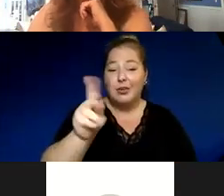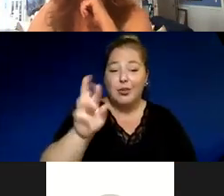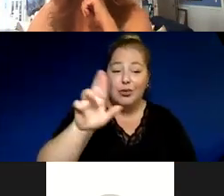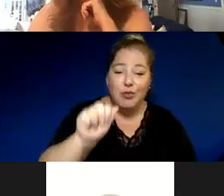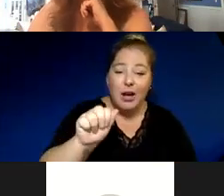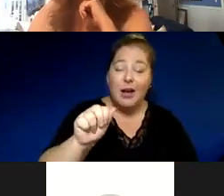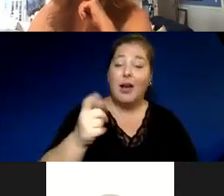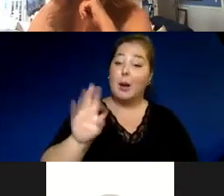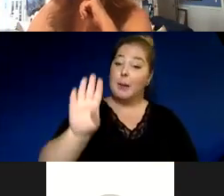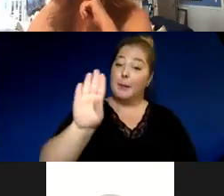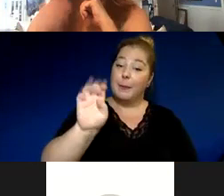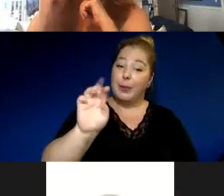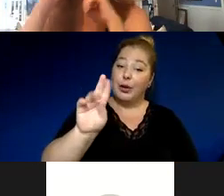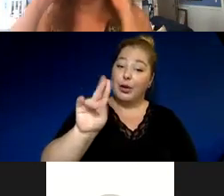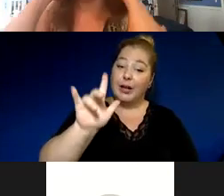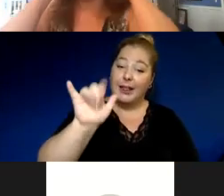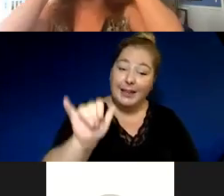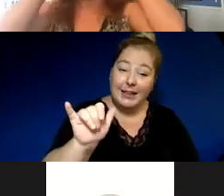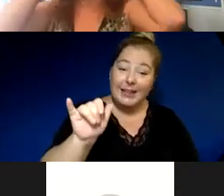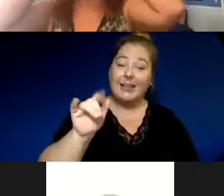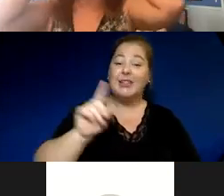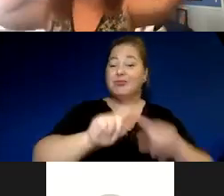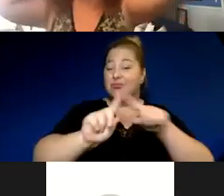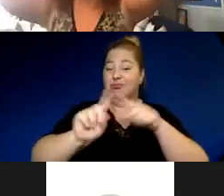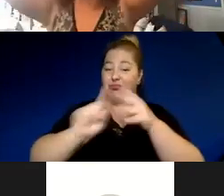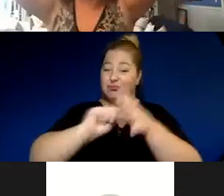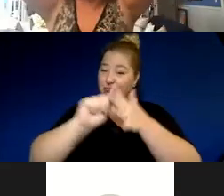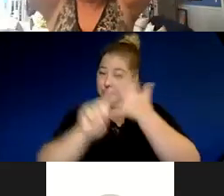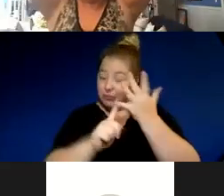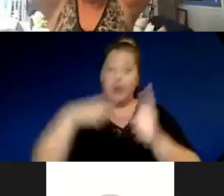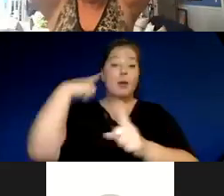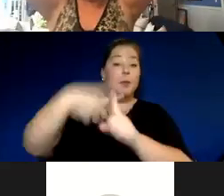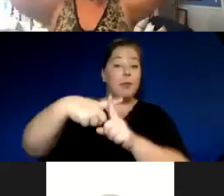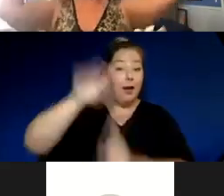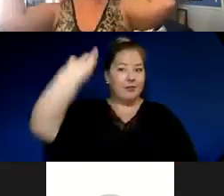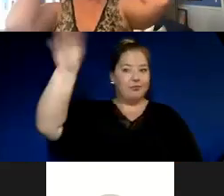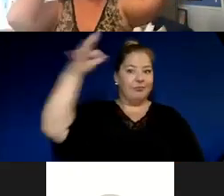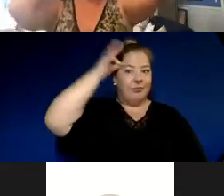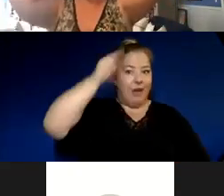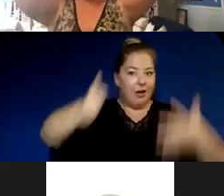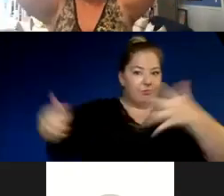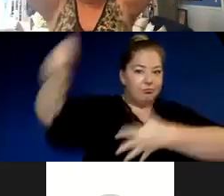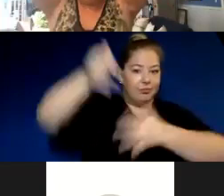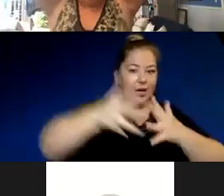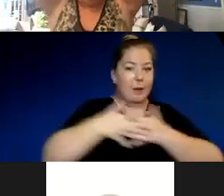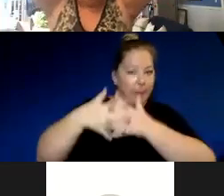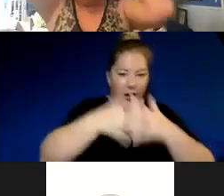Fresno, de Berkeley y unidades federales. Y de nuevo, esa es una muestra pequeña